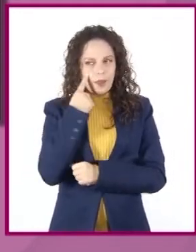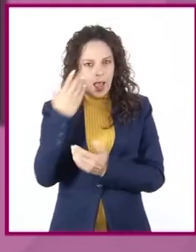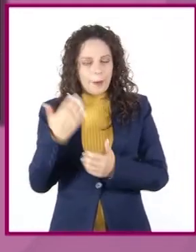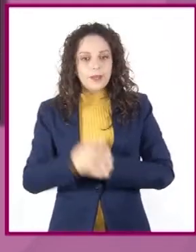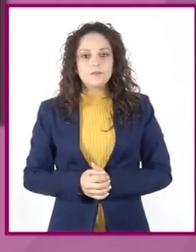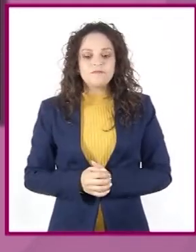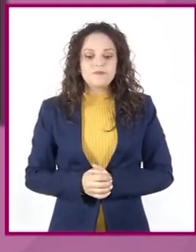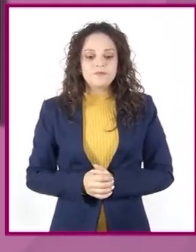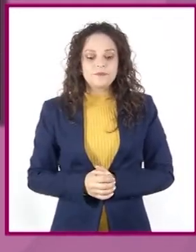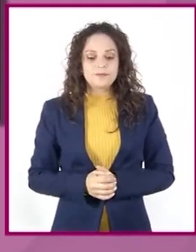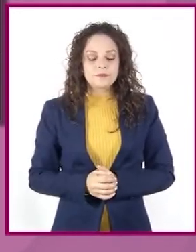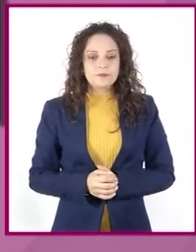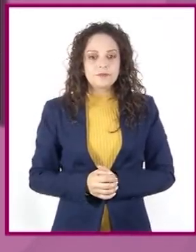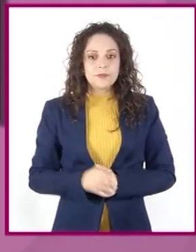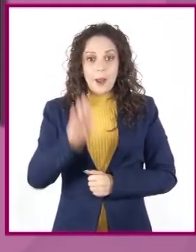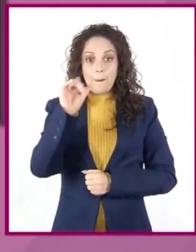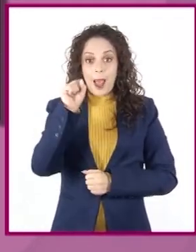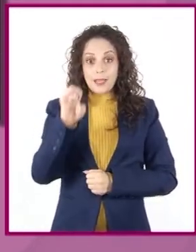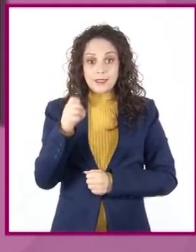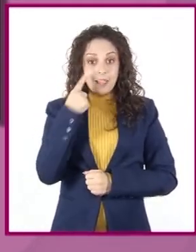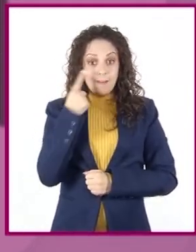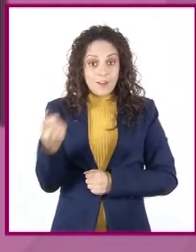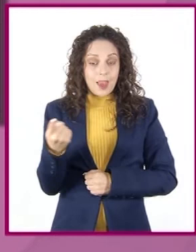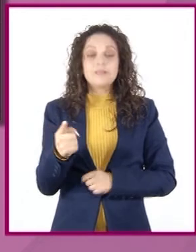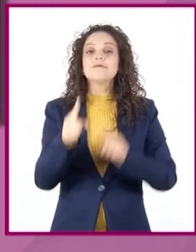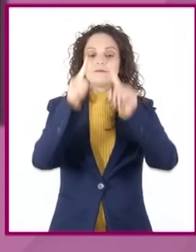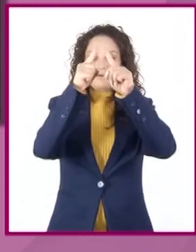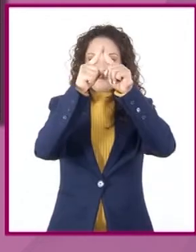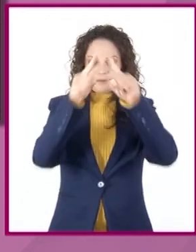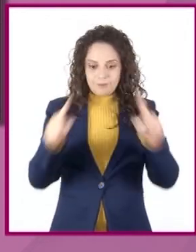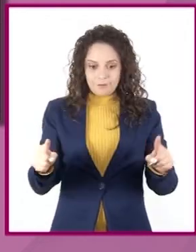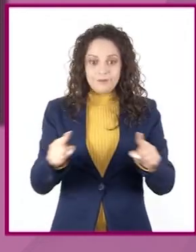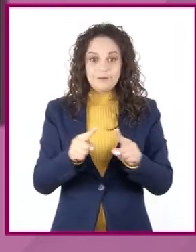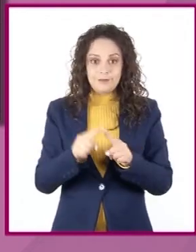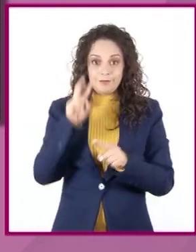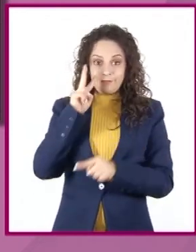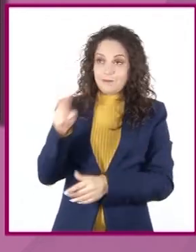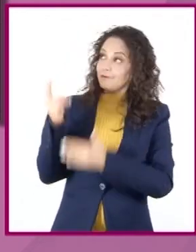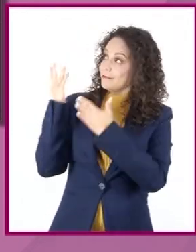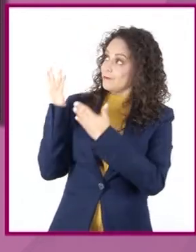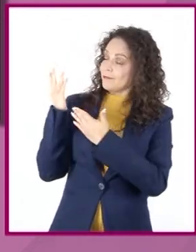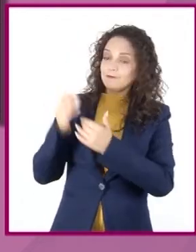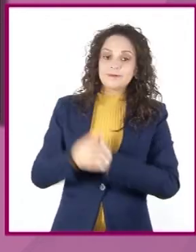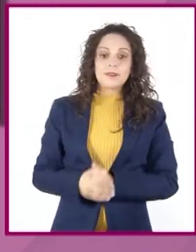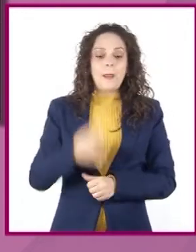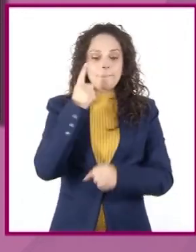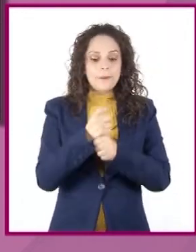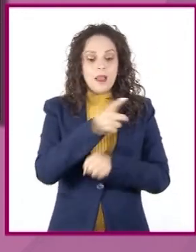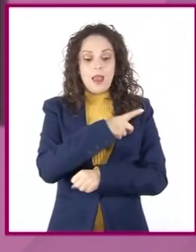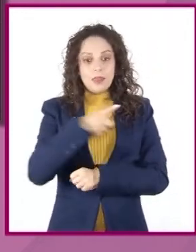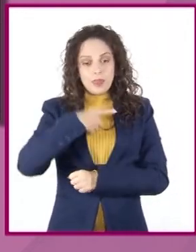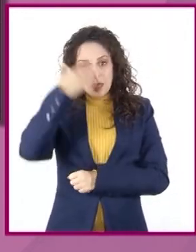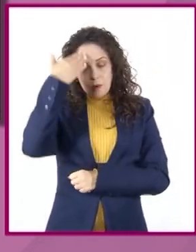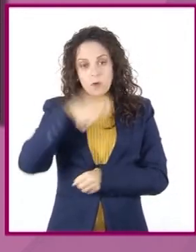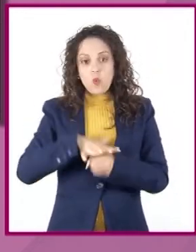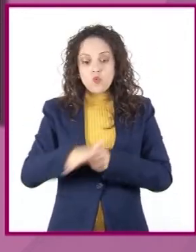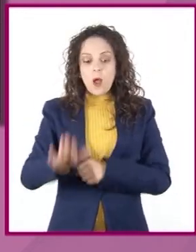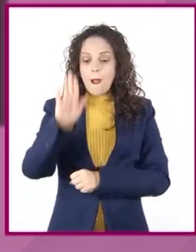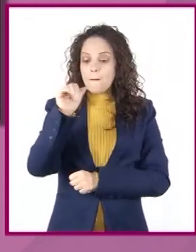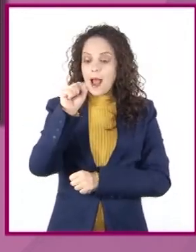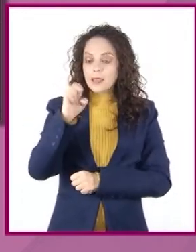prisma es un triángulo. Como en cualquier triángulo, primero debemos localizar su base y